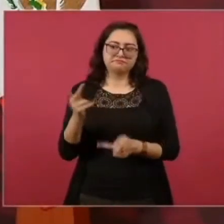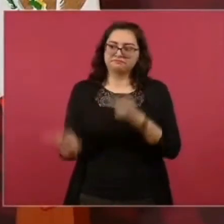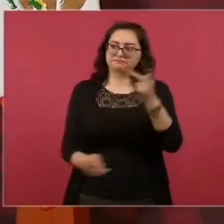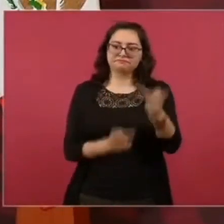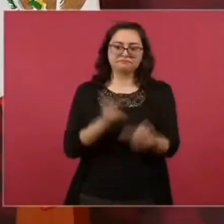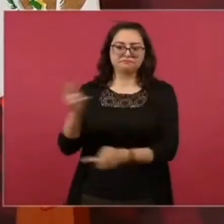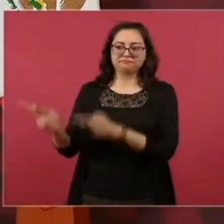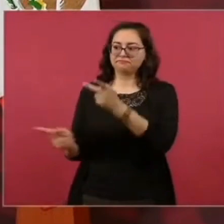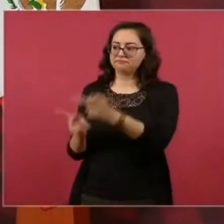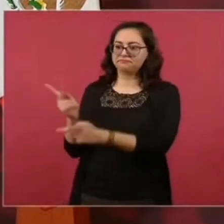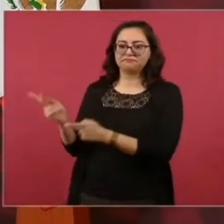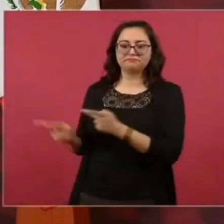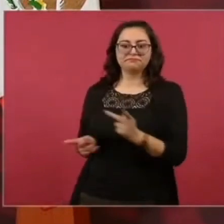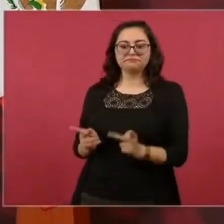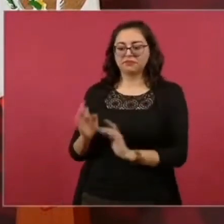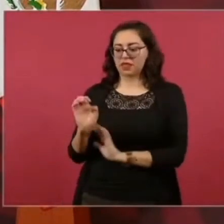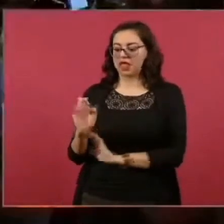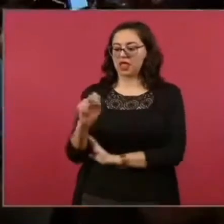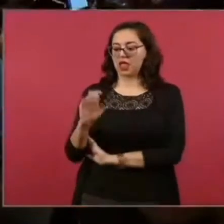acreditado.